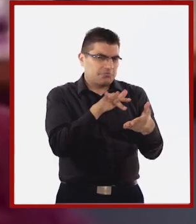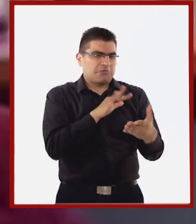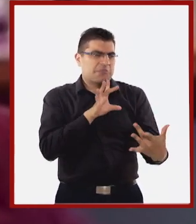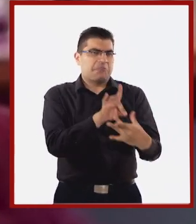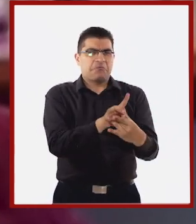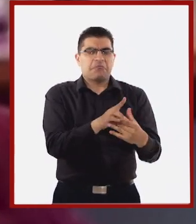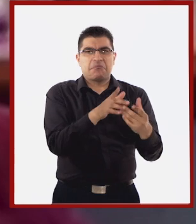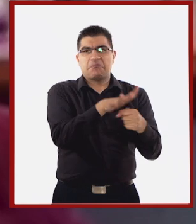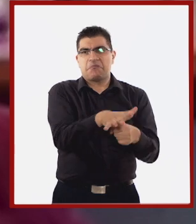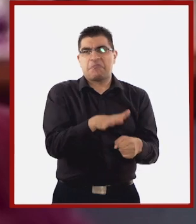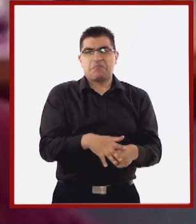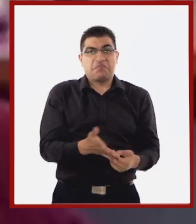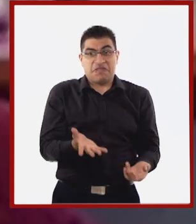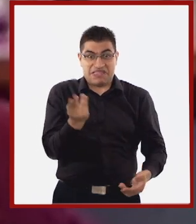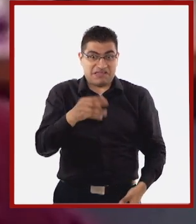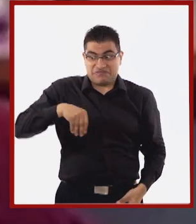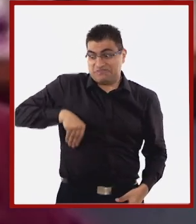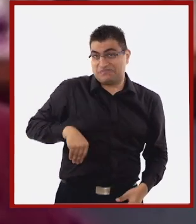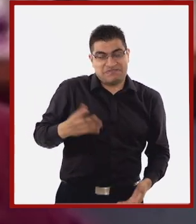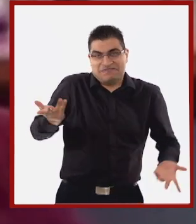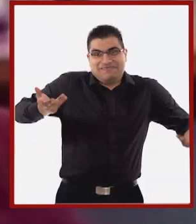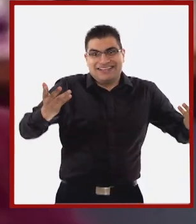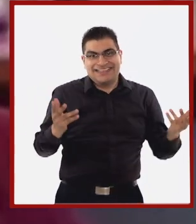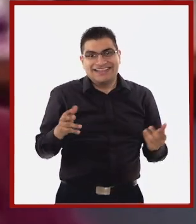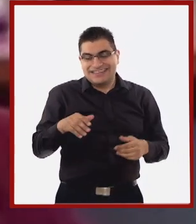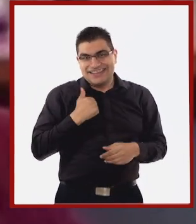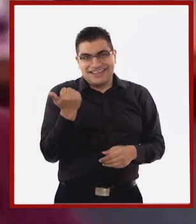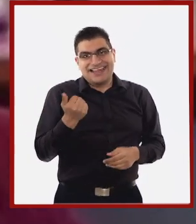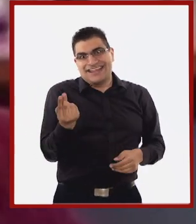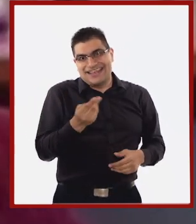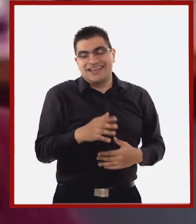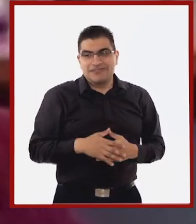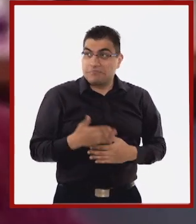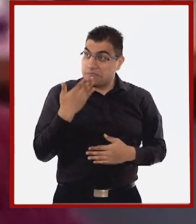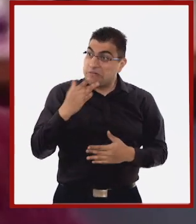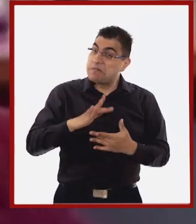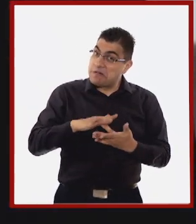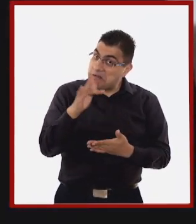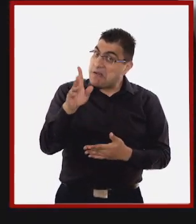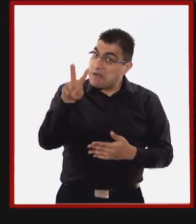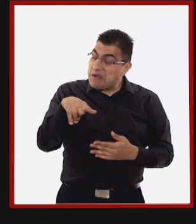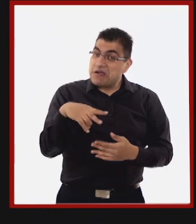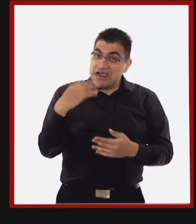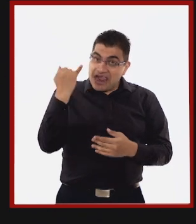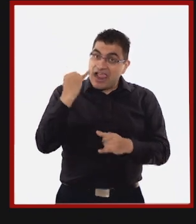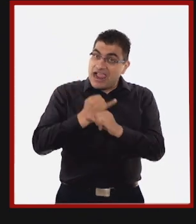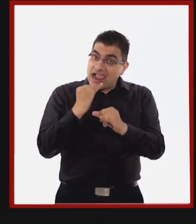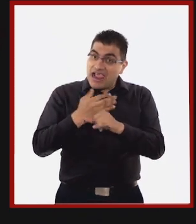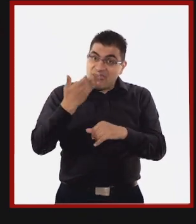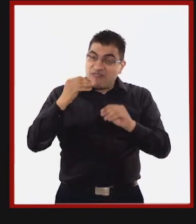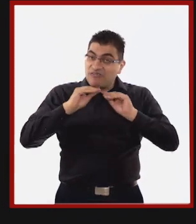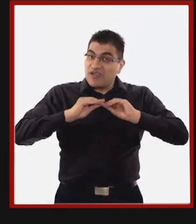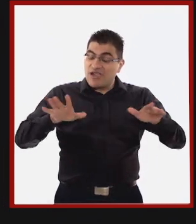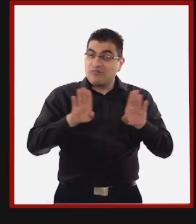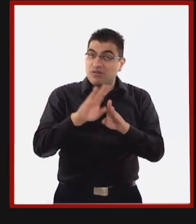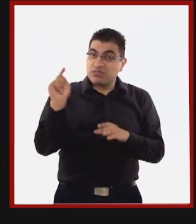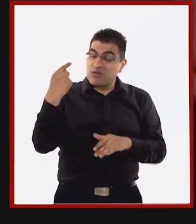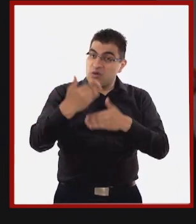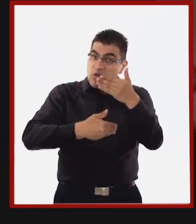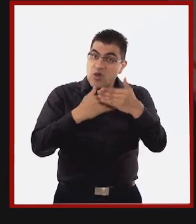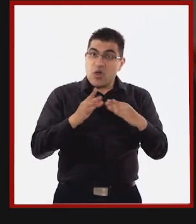muy válidas y hay que aprovecharlas. Y además, gracias a esta tecnología, también está la oportunidad de unirse